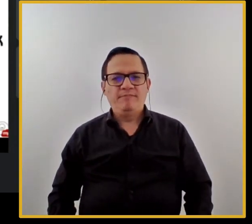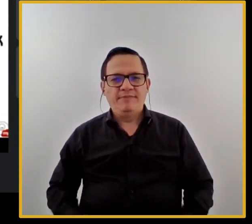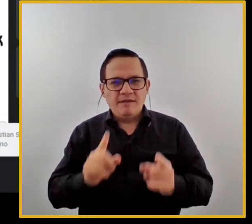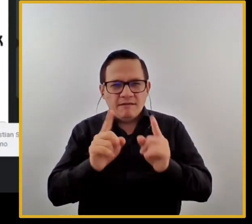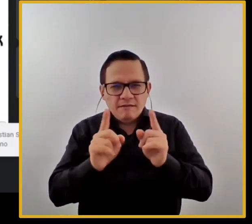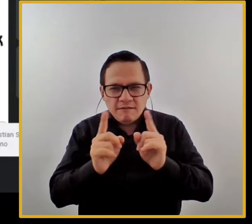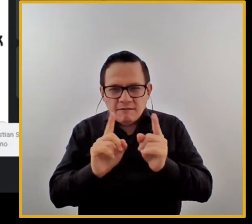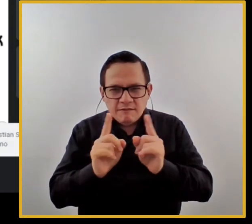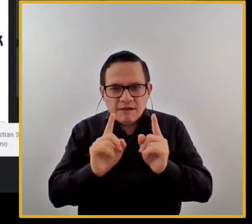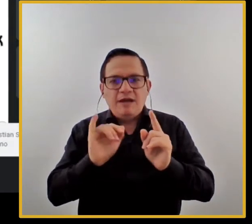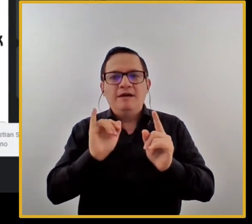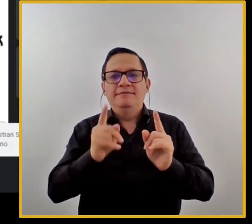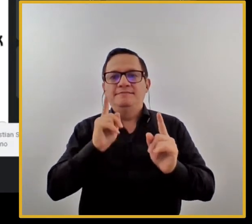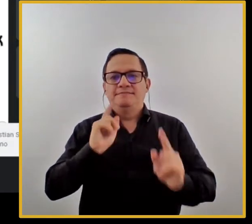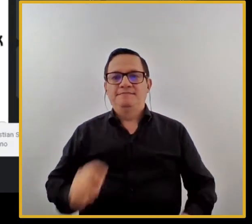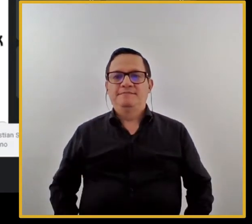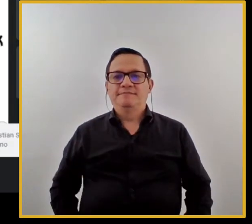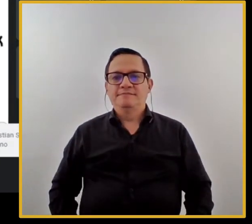Entonces,